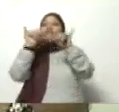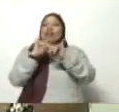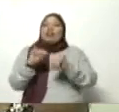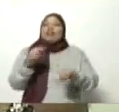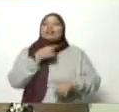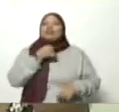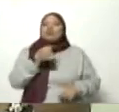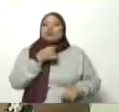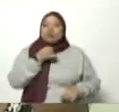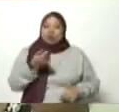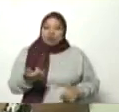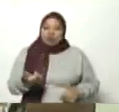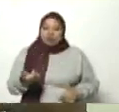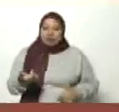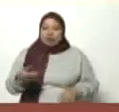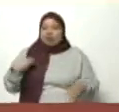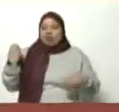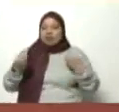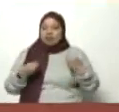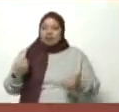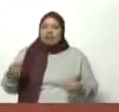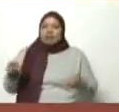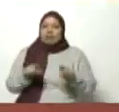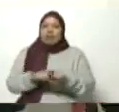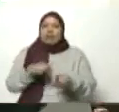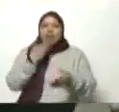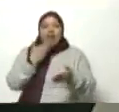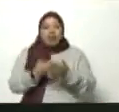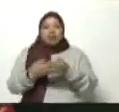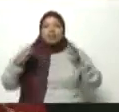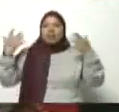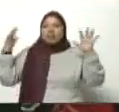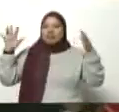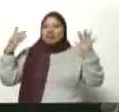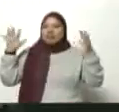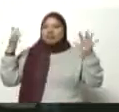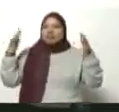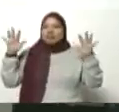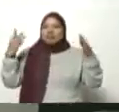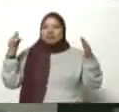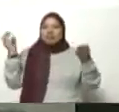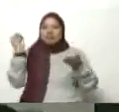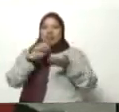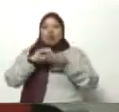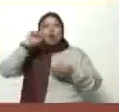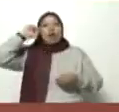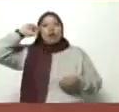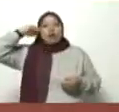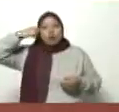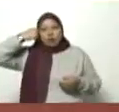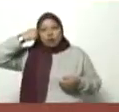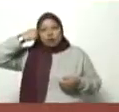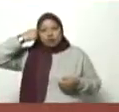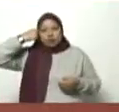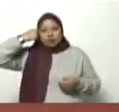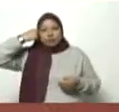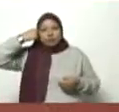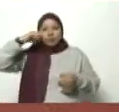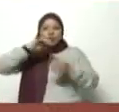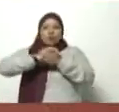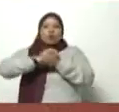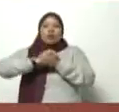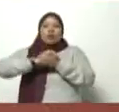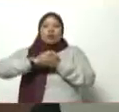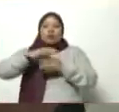gusta hacer lo que estamos haciendo. Bueno, compañeros, compañeras, recuerden, compañeros,